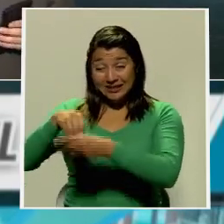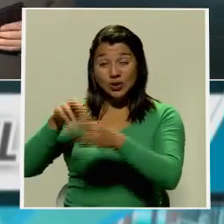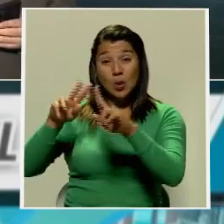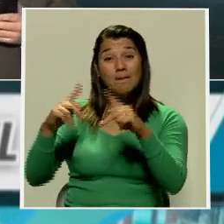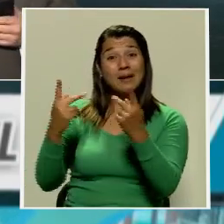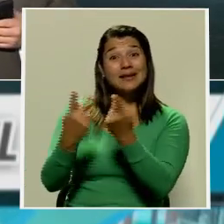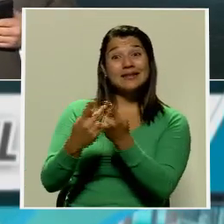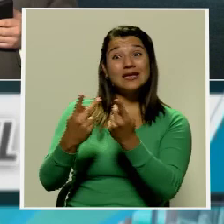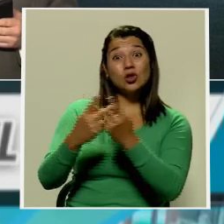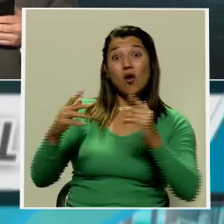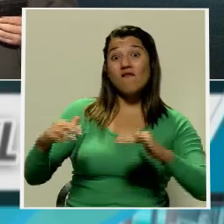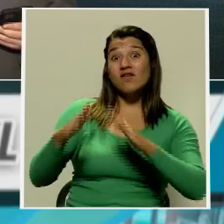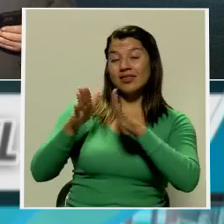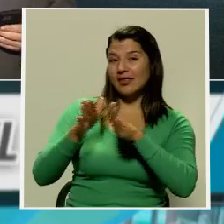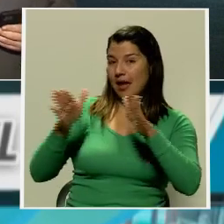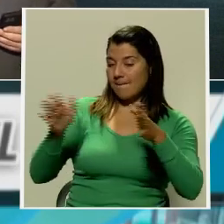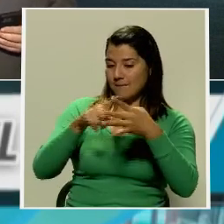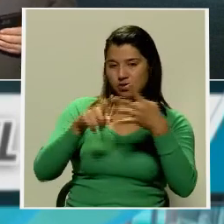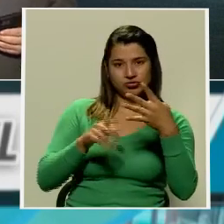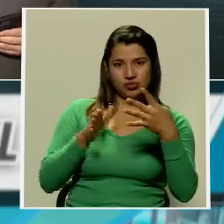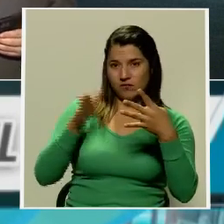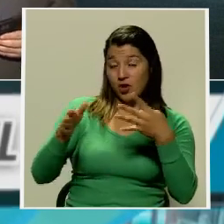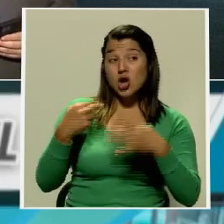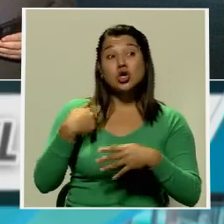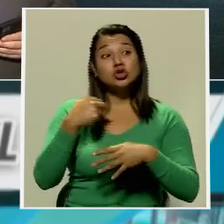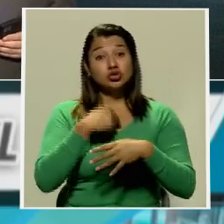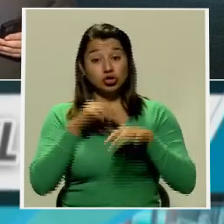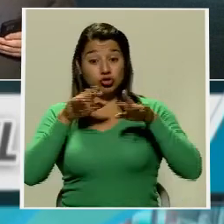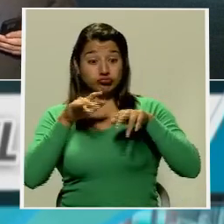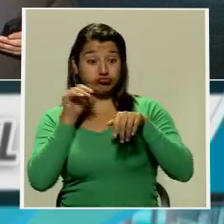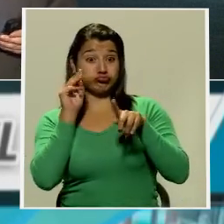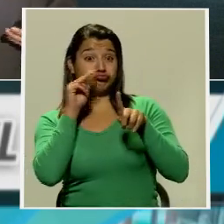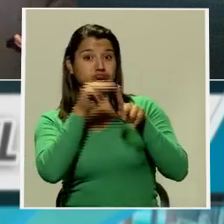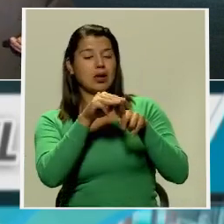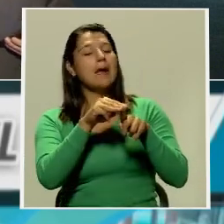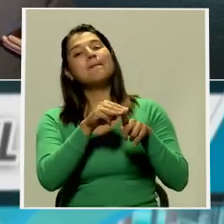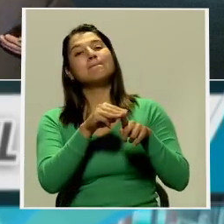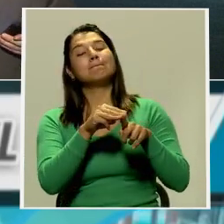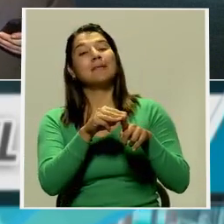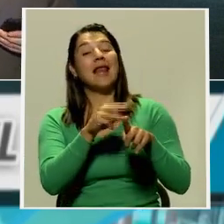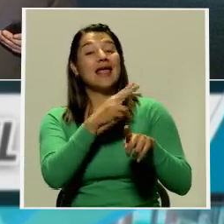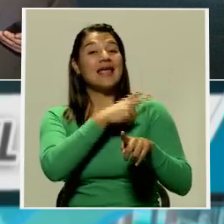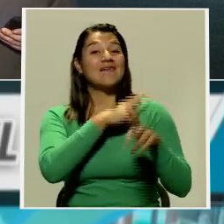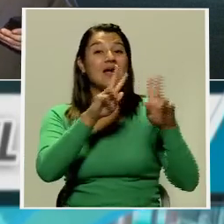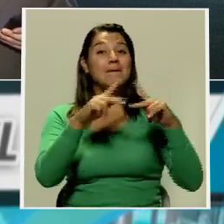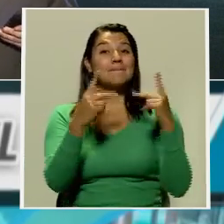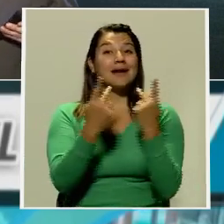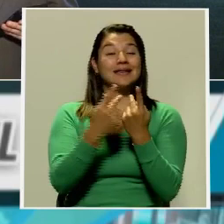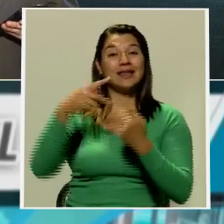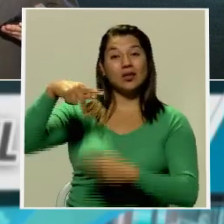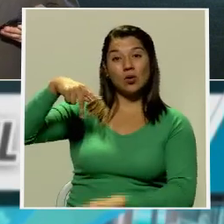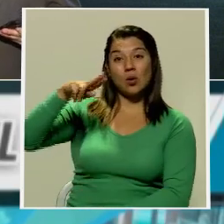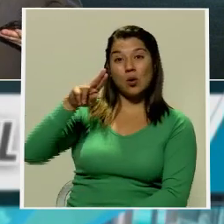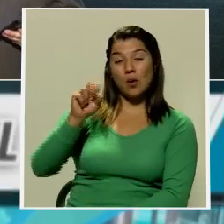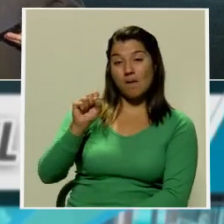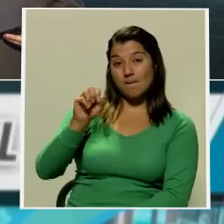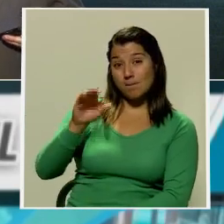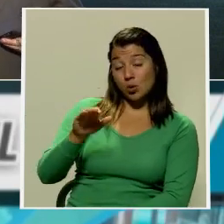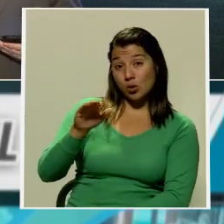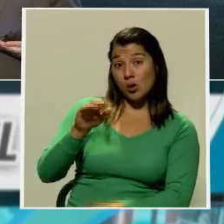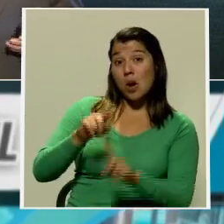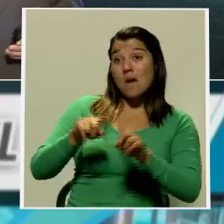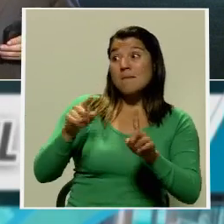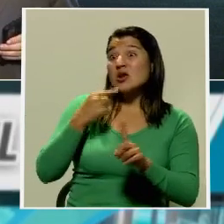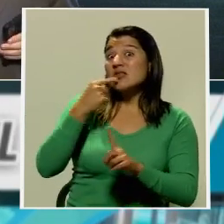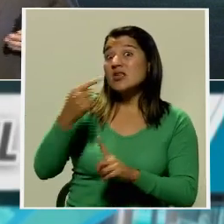nosotros sí escribimos un mensaje al jefe de fracción del Partido Unidad Social Cristiana y él nos dijo que la invitación de Casa Presidencial llegó